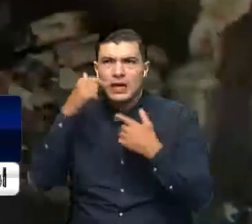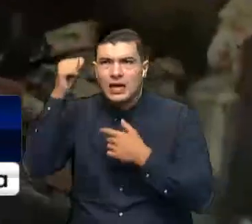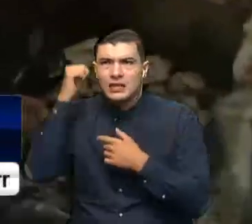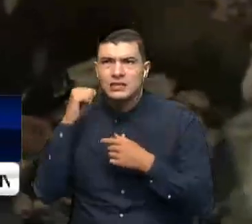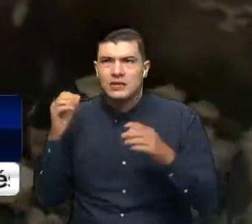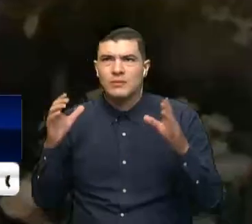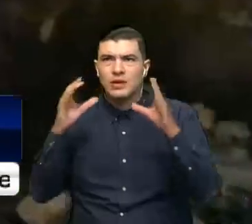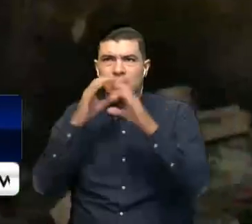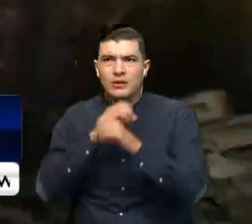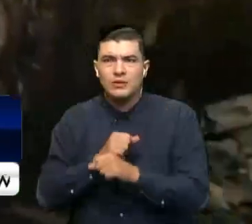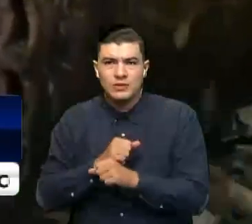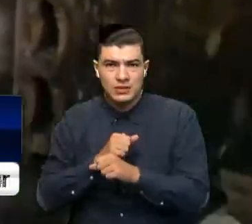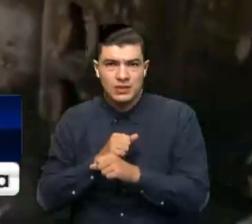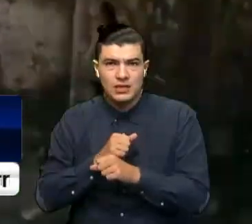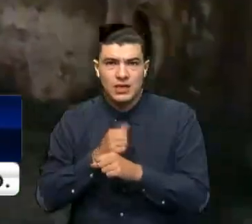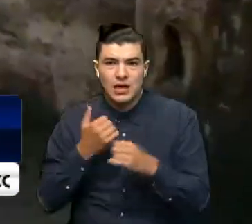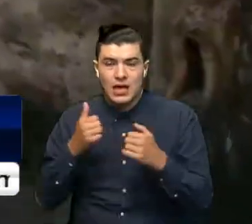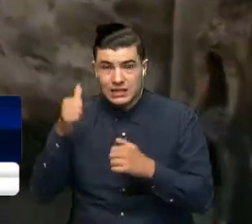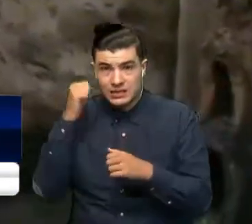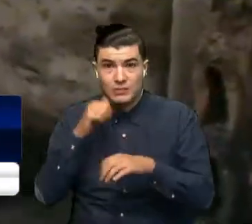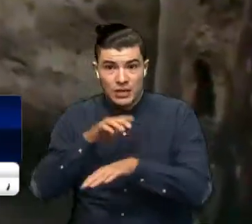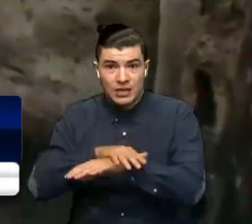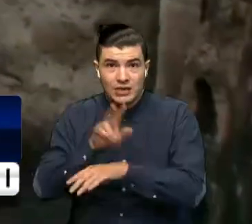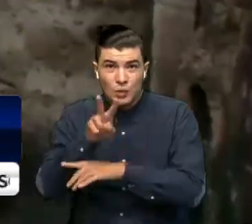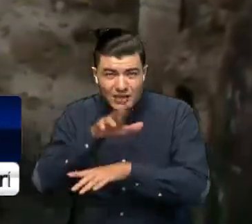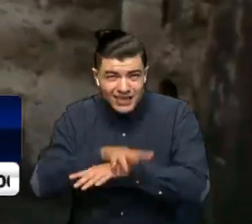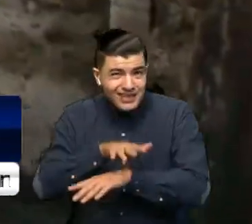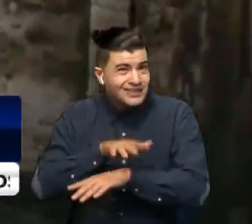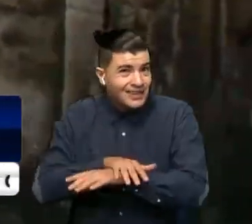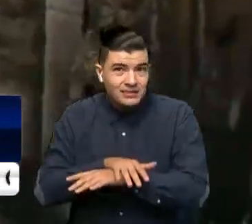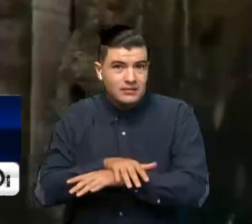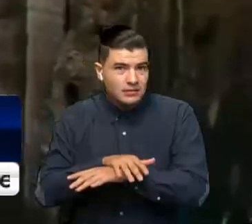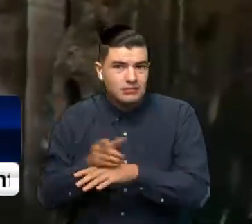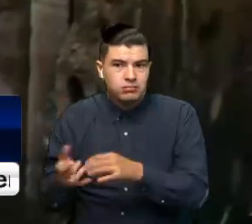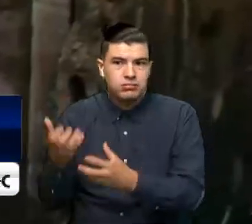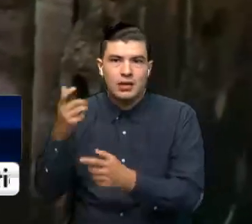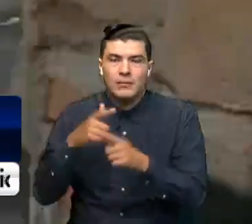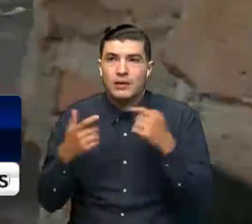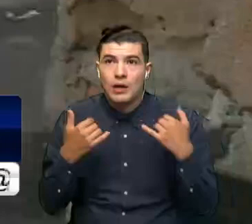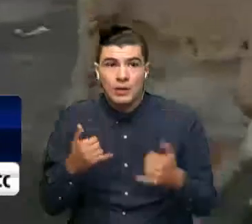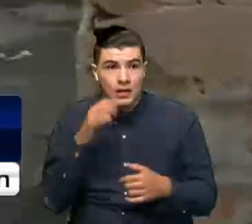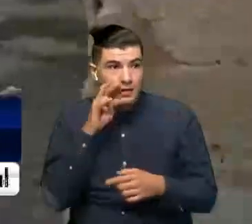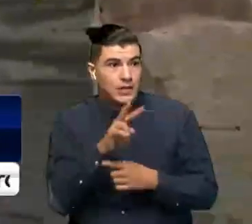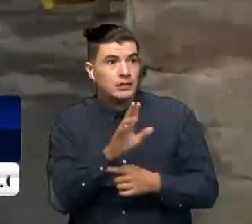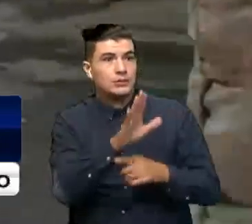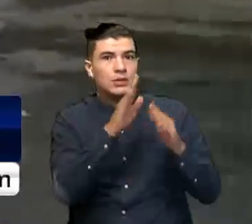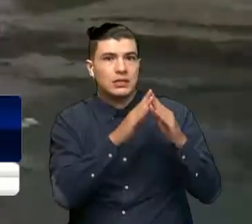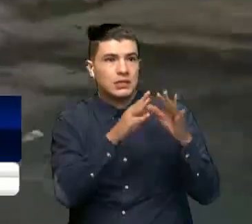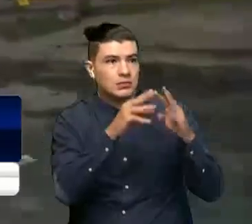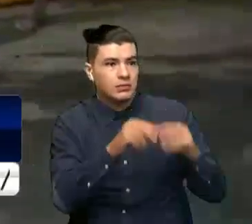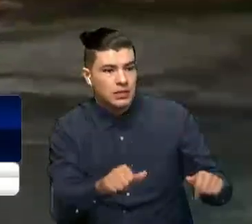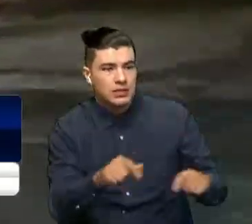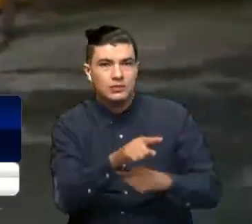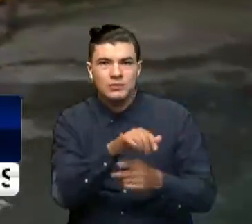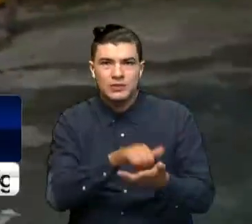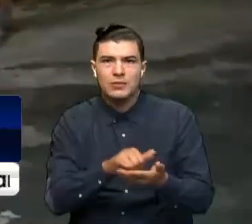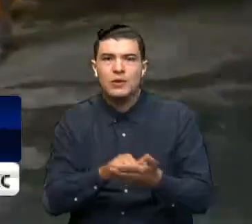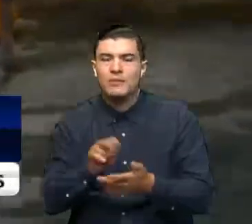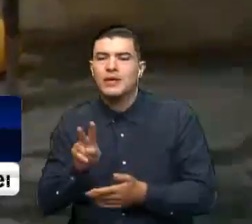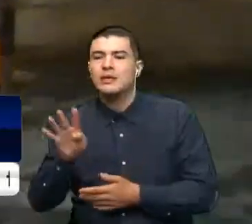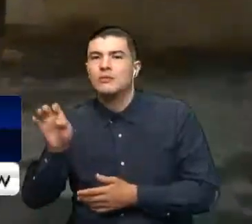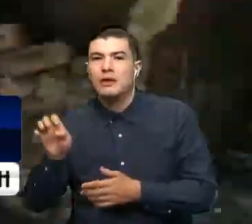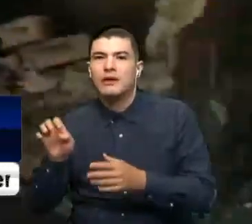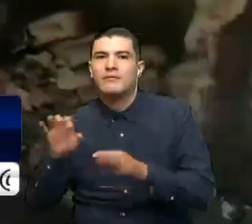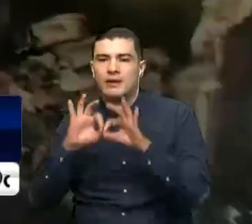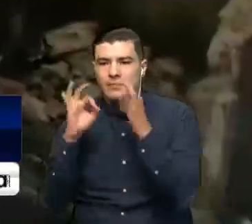ayer en la tarde y hoy al ver este panorama cuando no tiene completamente nada. Como ella, también otras 29